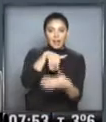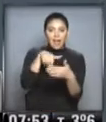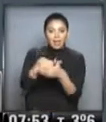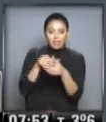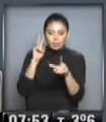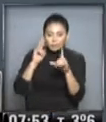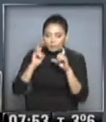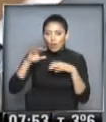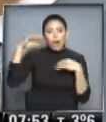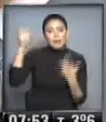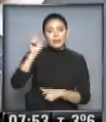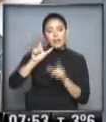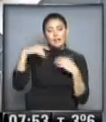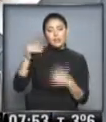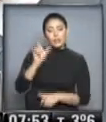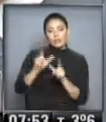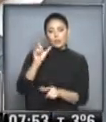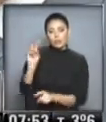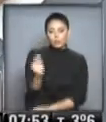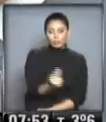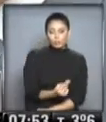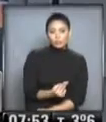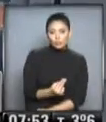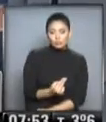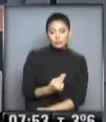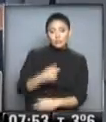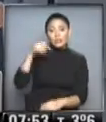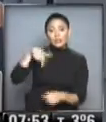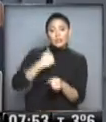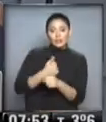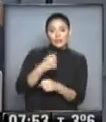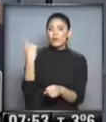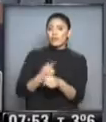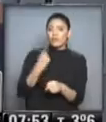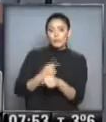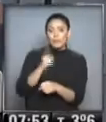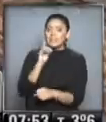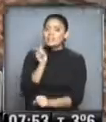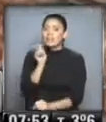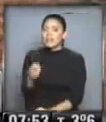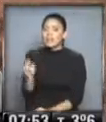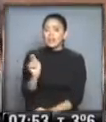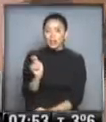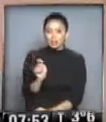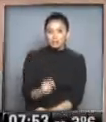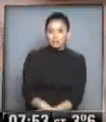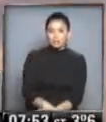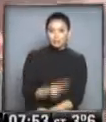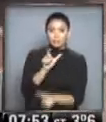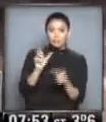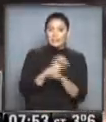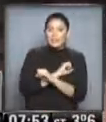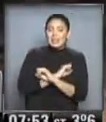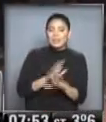homenajes a las víctimas del descarrilamiento varias de las cuales aún no han podido ser identificadas aunque grave